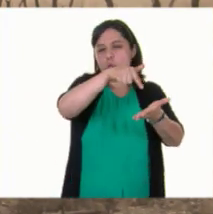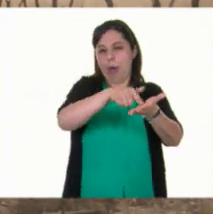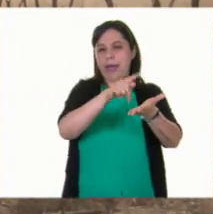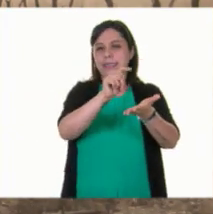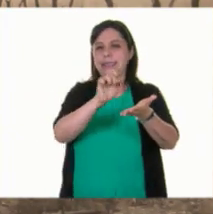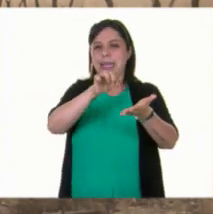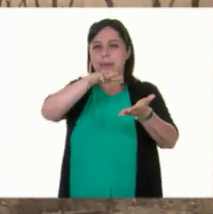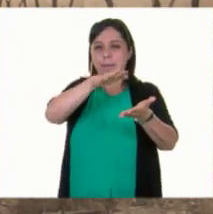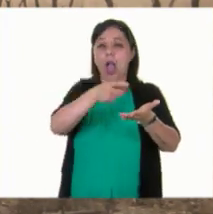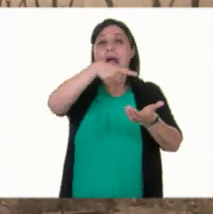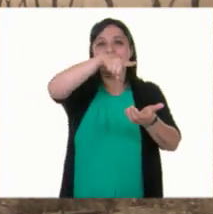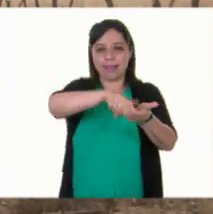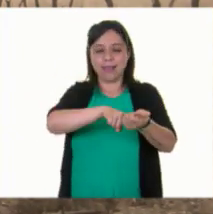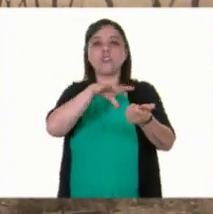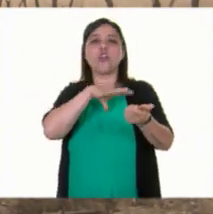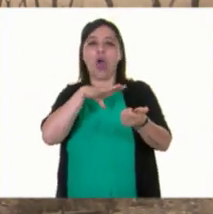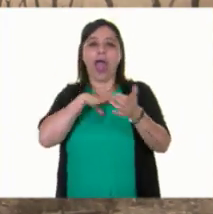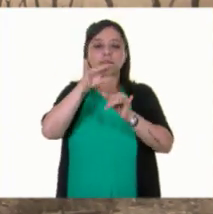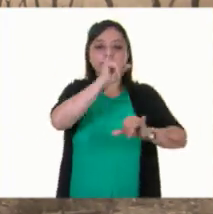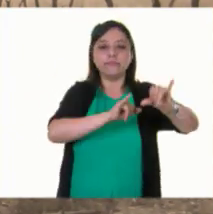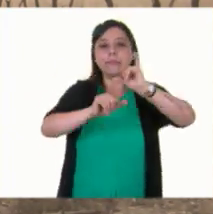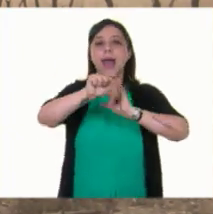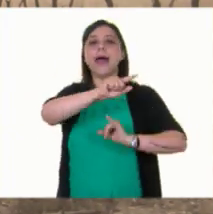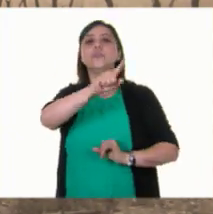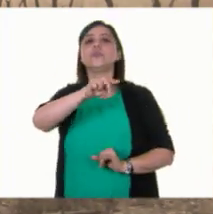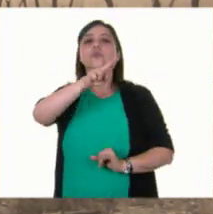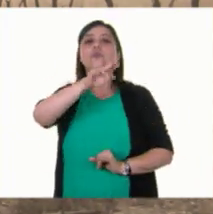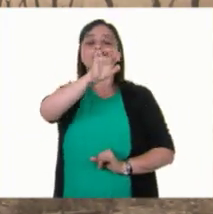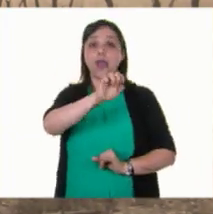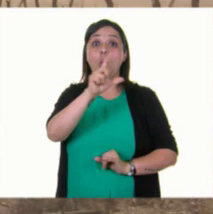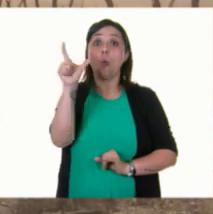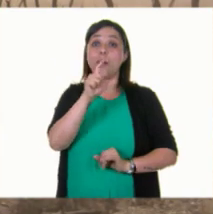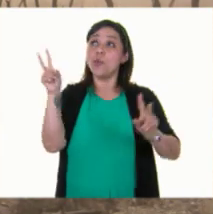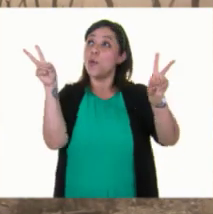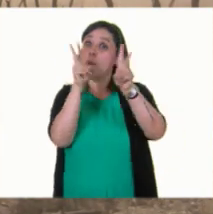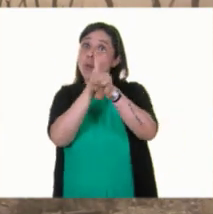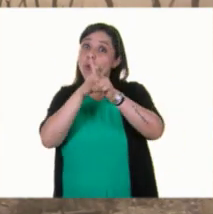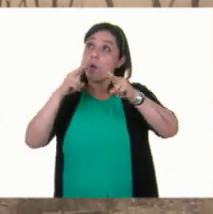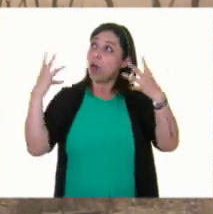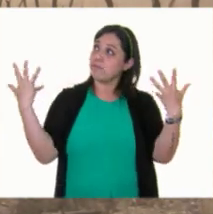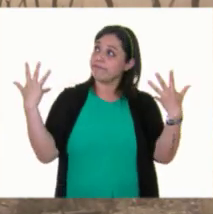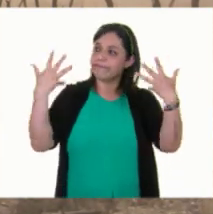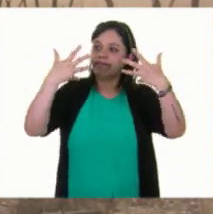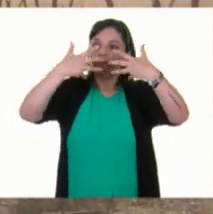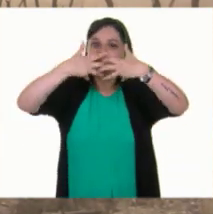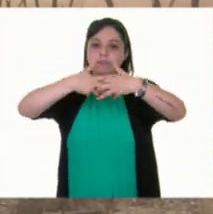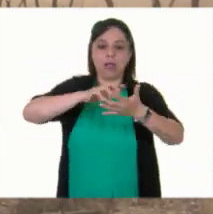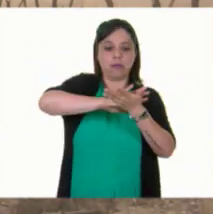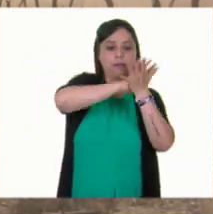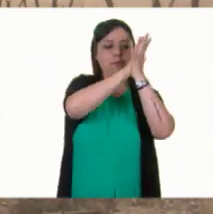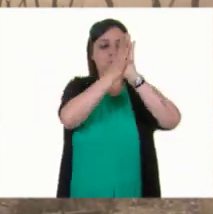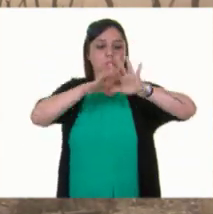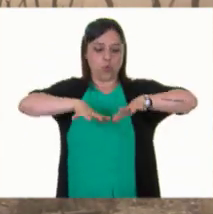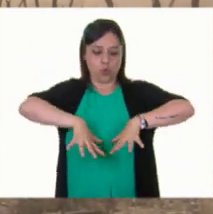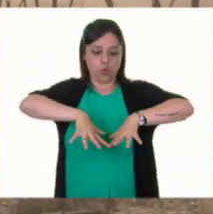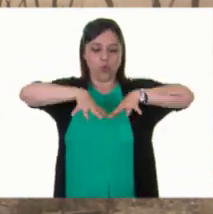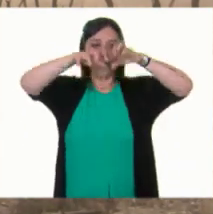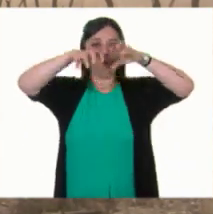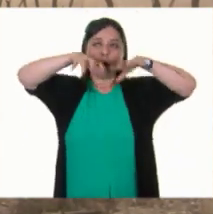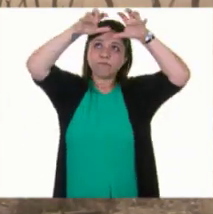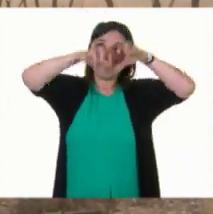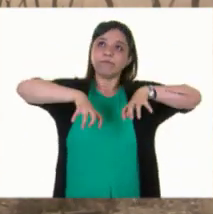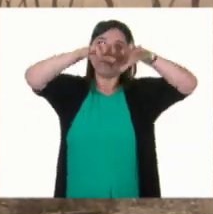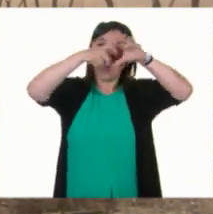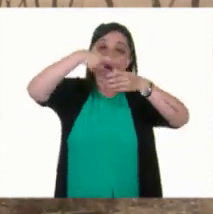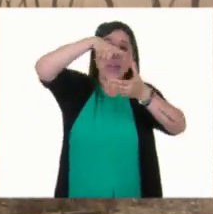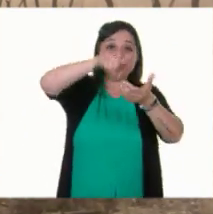contener dióxido de azufre, que al mezclarse con la humedad del aire hace que la lluvia contenga ácido sulfúrico, el cual